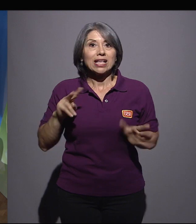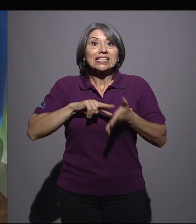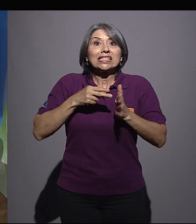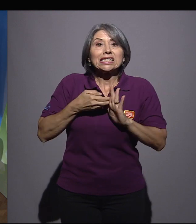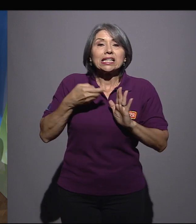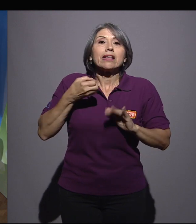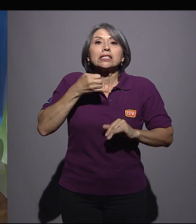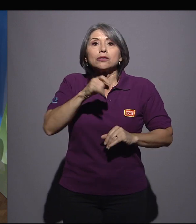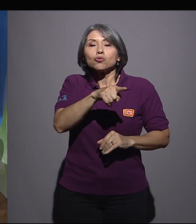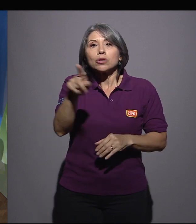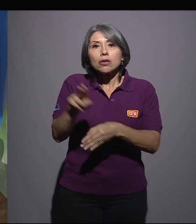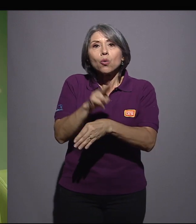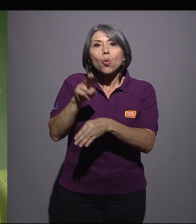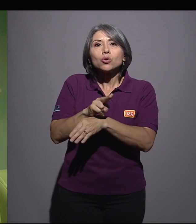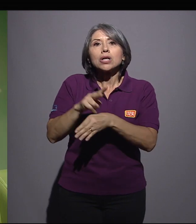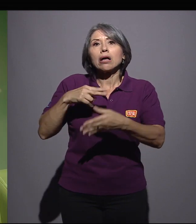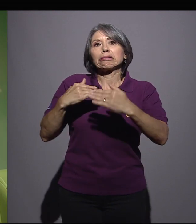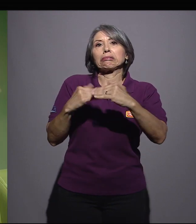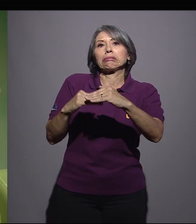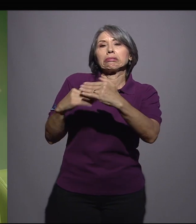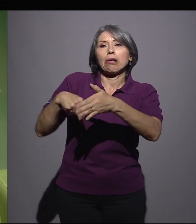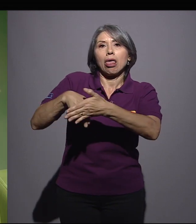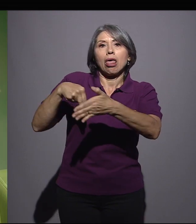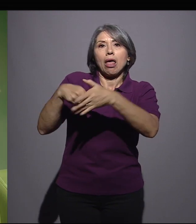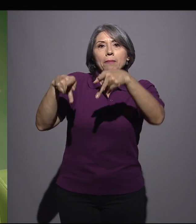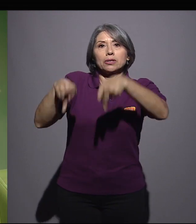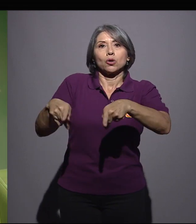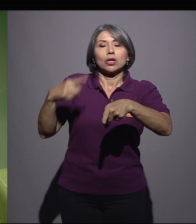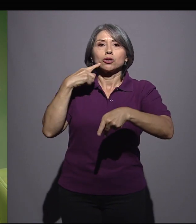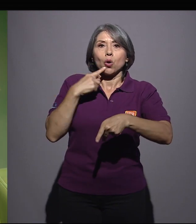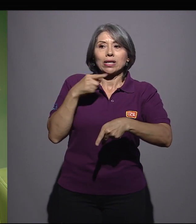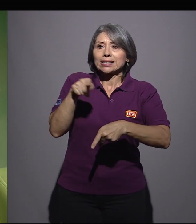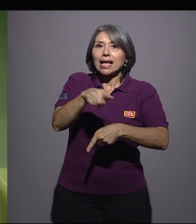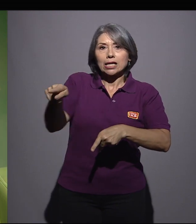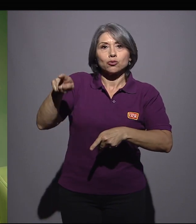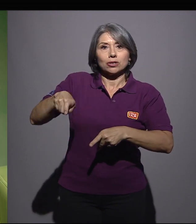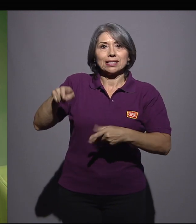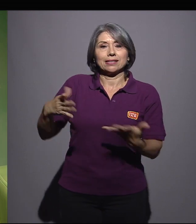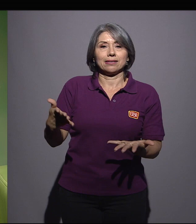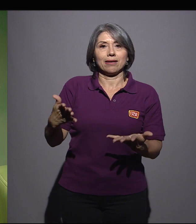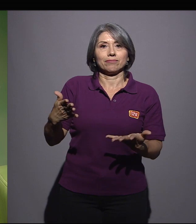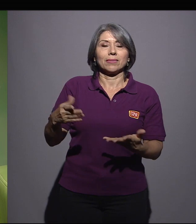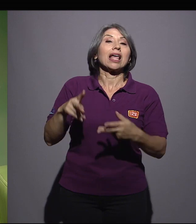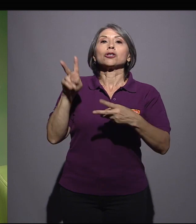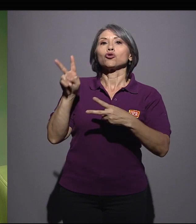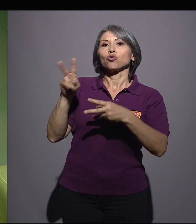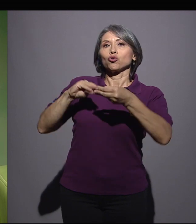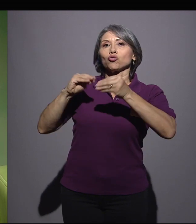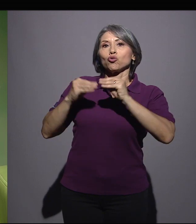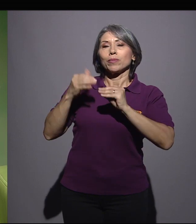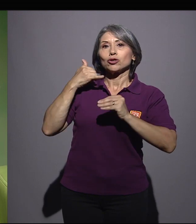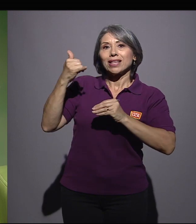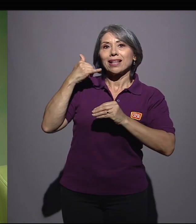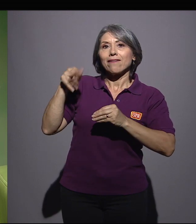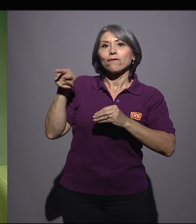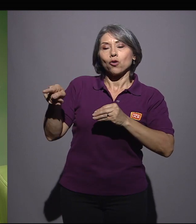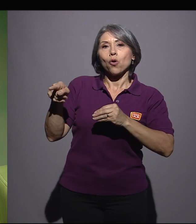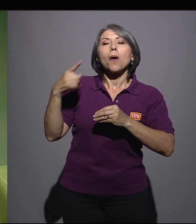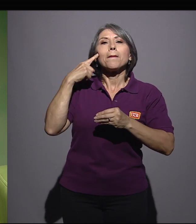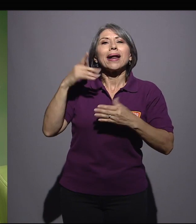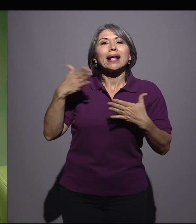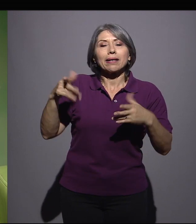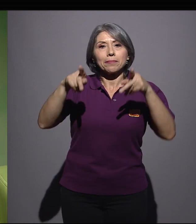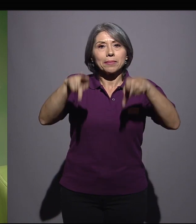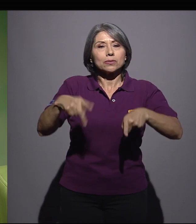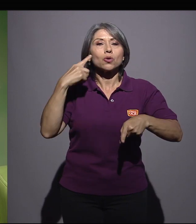a utilizarlo, y es una necesidad que ellas y ellos tienen. Entonces esas dos líneas telefónicas habilitadas para que las personas